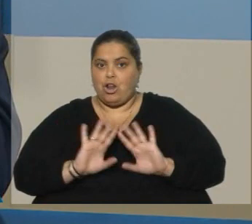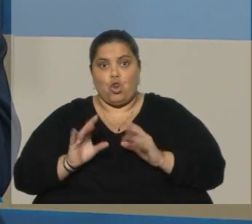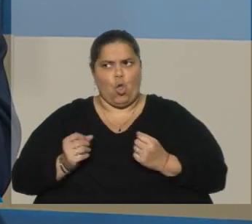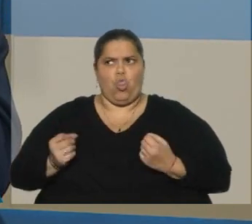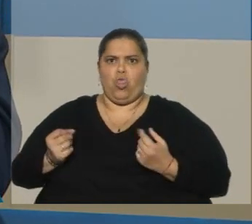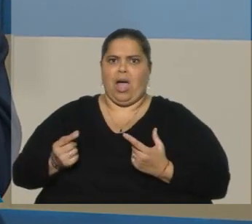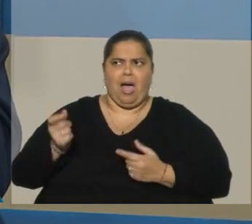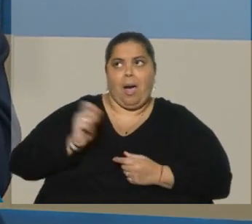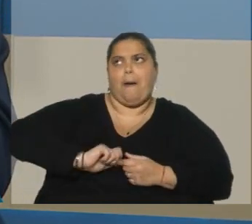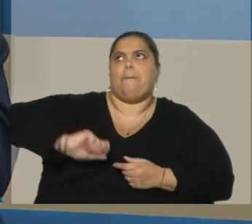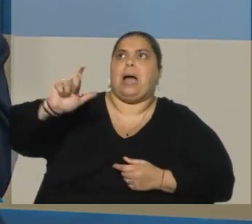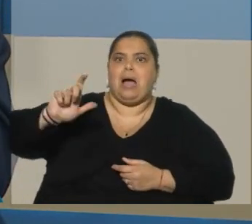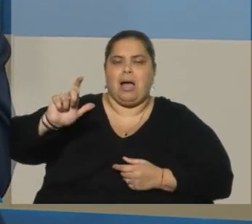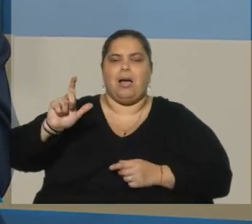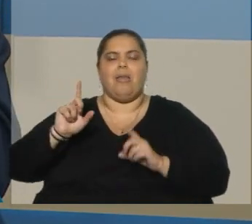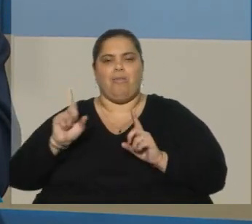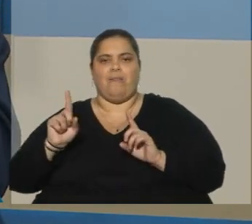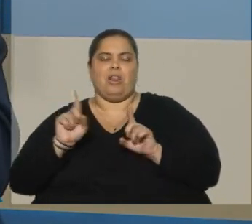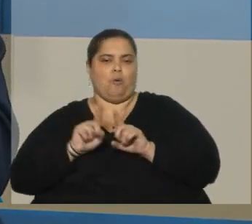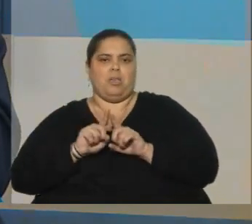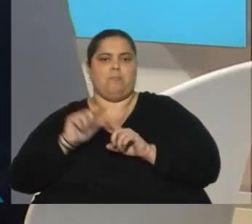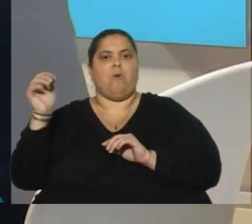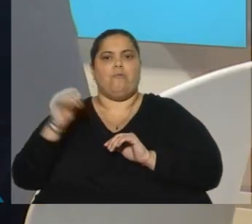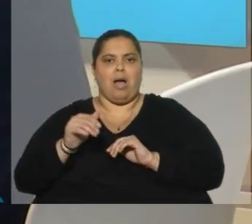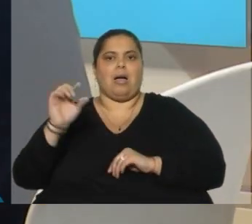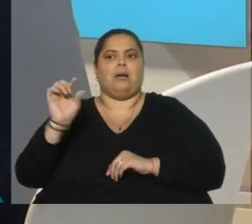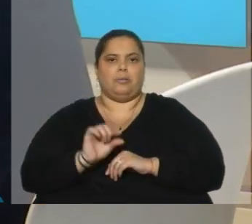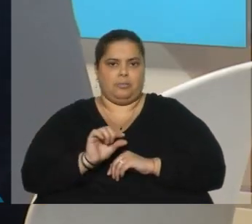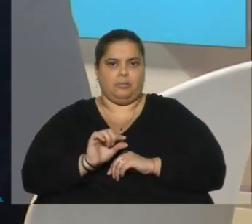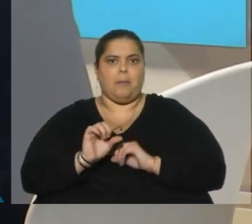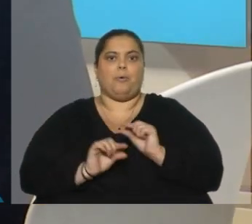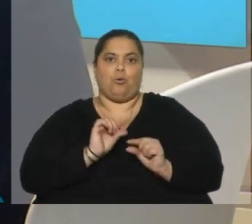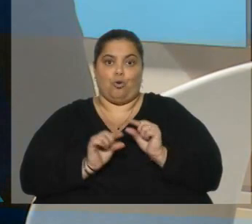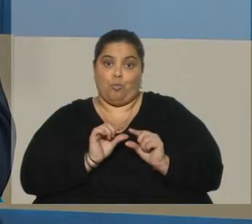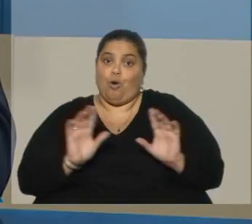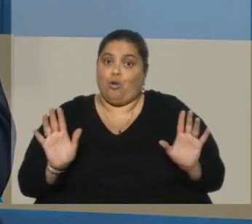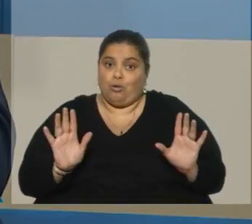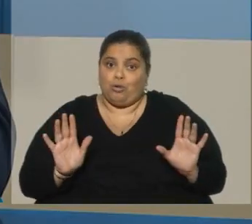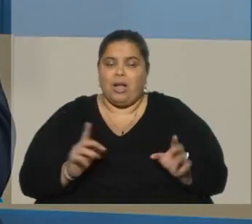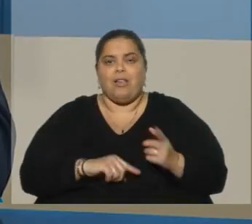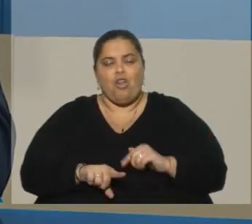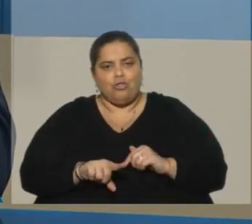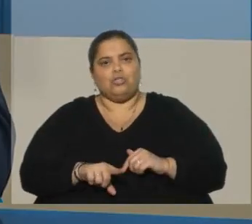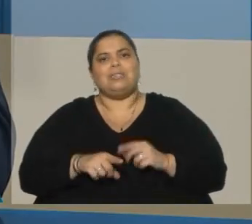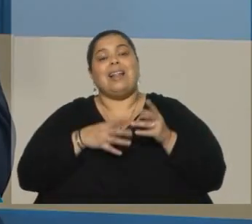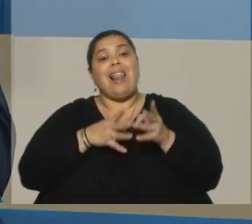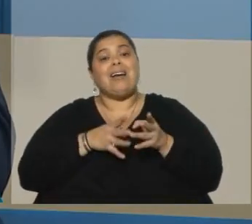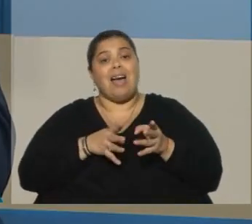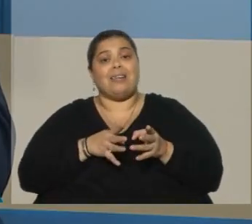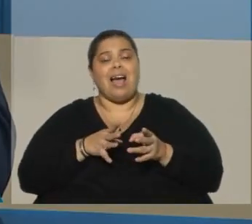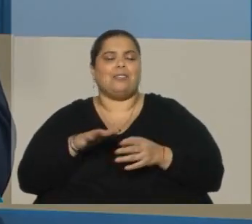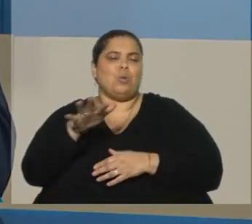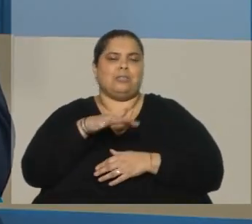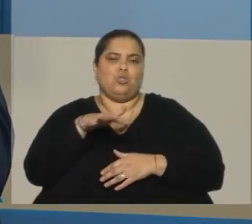suba, va a tener que trasladar la baja. Sí, entonces, sí, está la guerra también, ¿no? Entonces, como un factor decisivo. La guerra es un factor